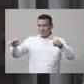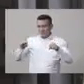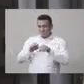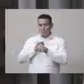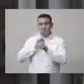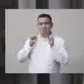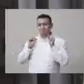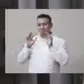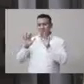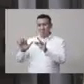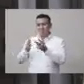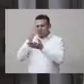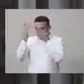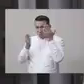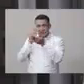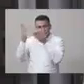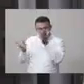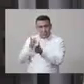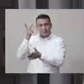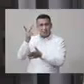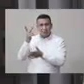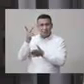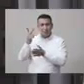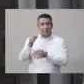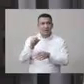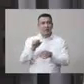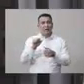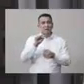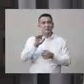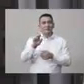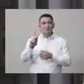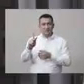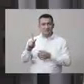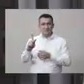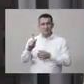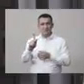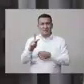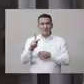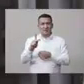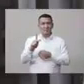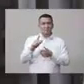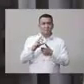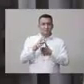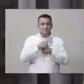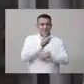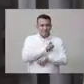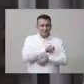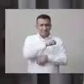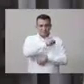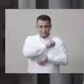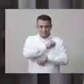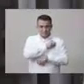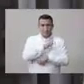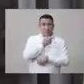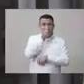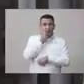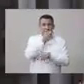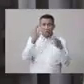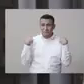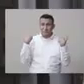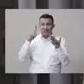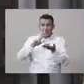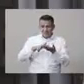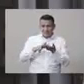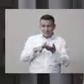protocolos de seguridad para alumnos y docentes de cara al próximo inicio de cursos. De nosotros, de